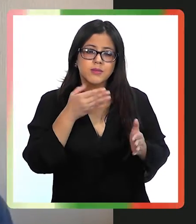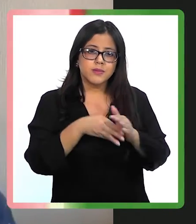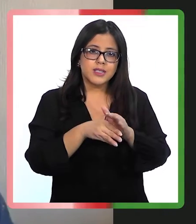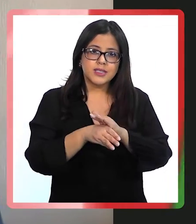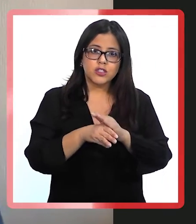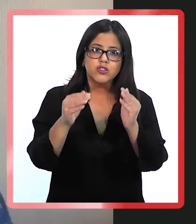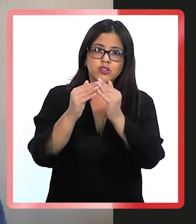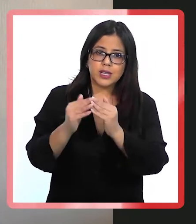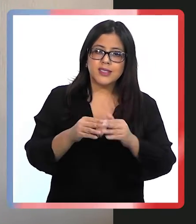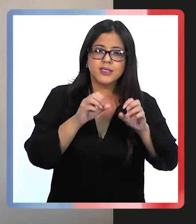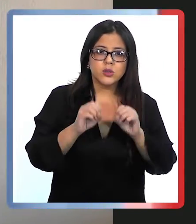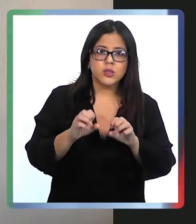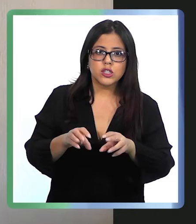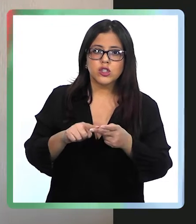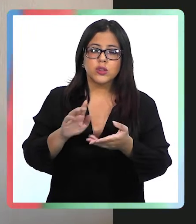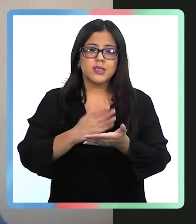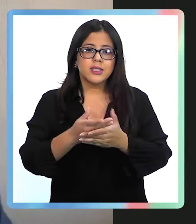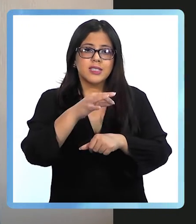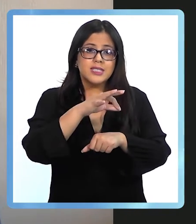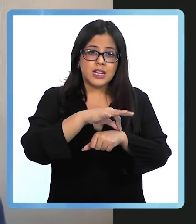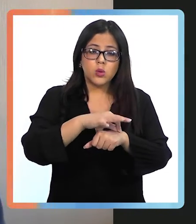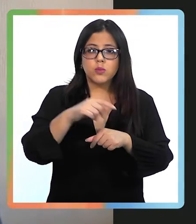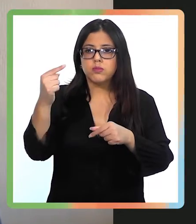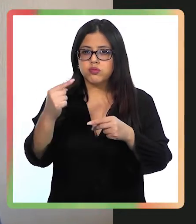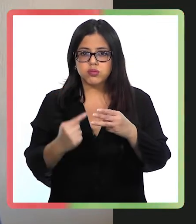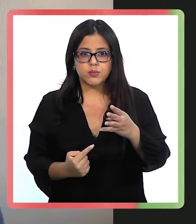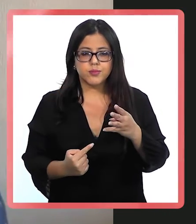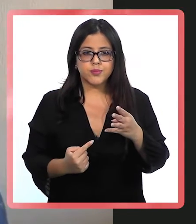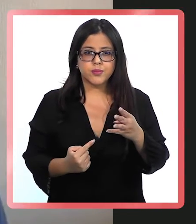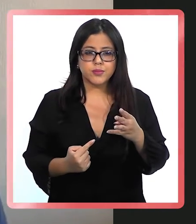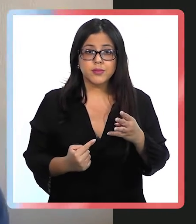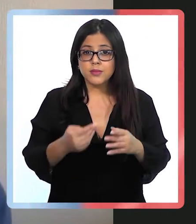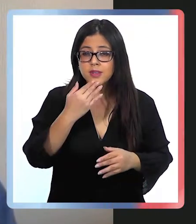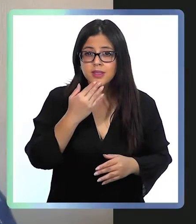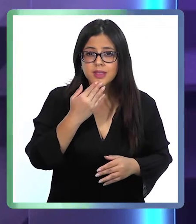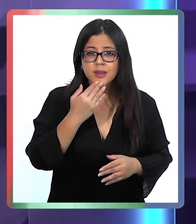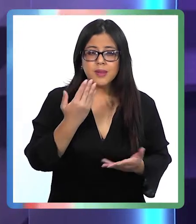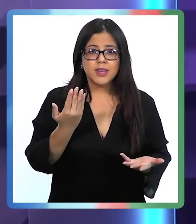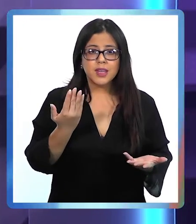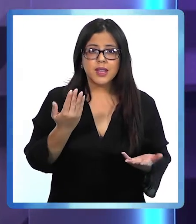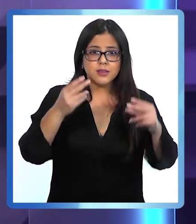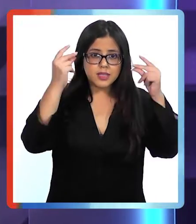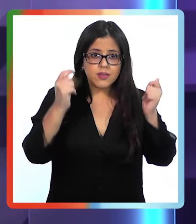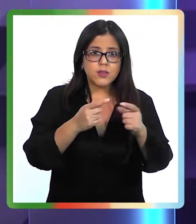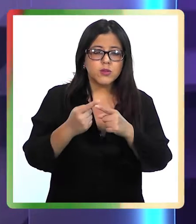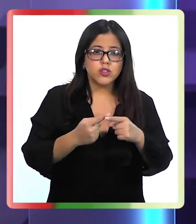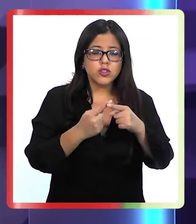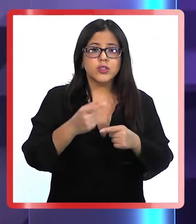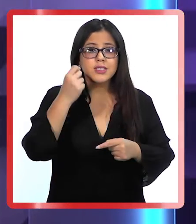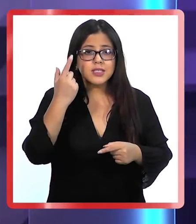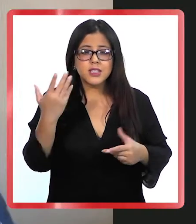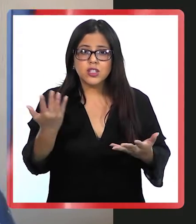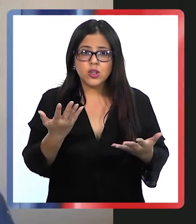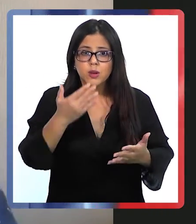una vivienda, a educación, salud, al fomento de la cultura, entre otros. Y además tenemos que tener la capacidad como sociedades de entender de qué